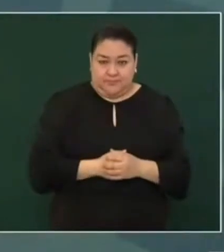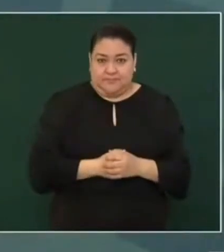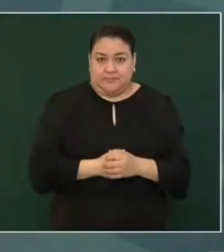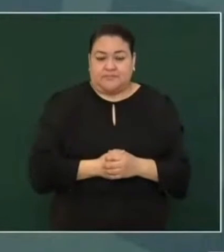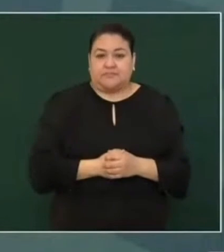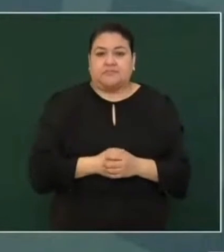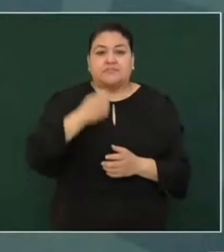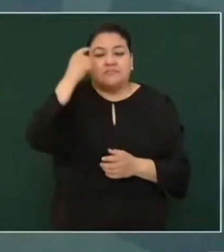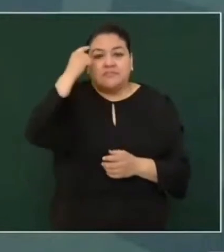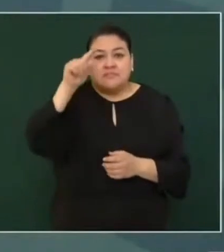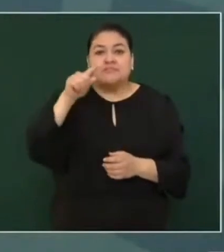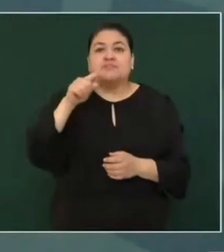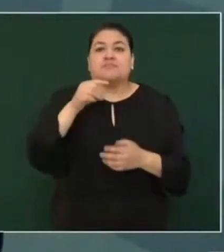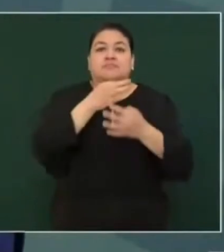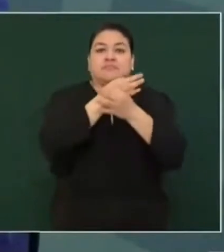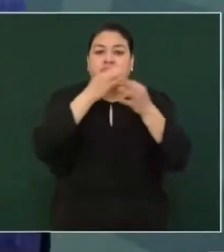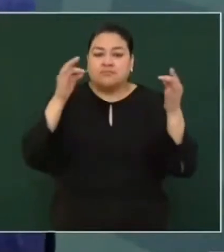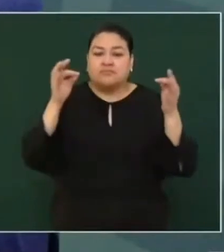Y